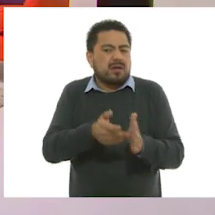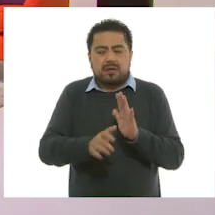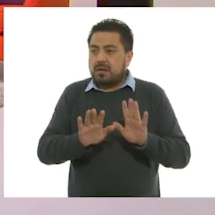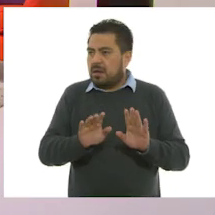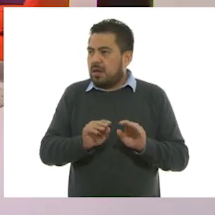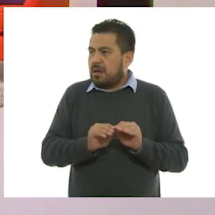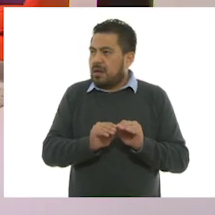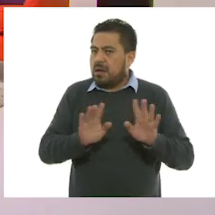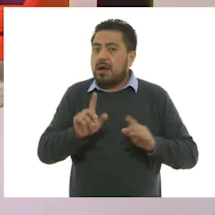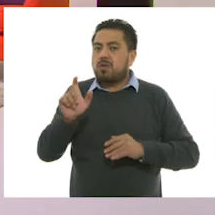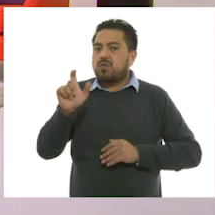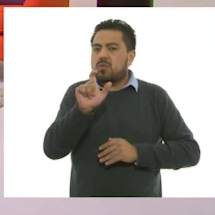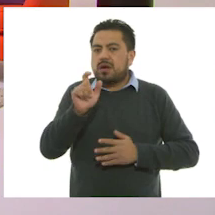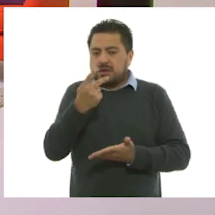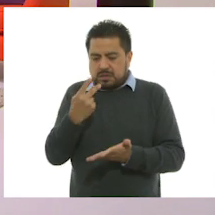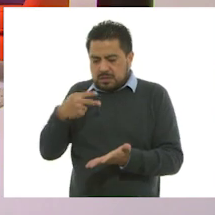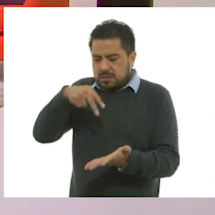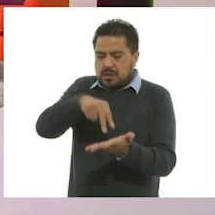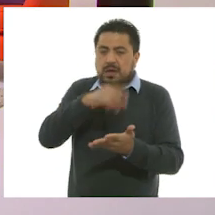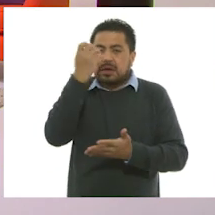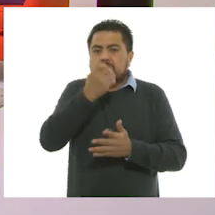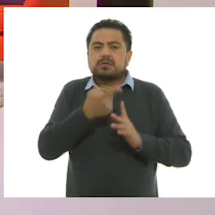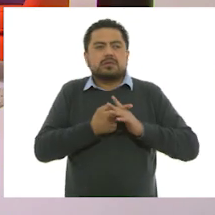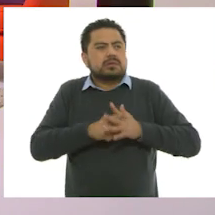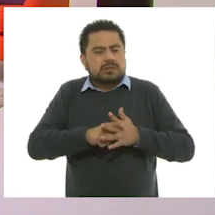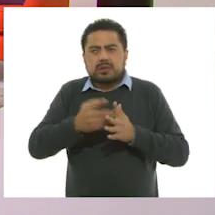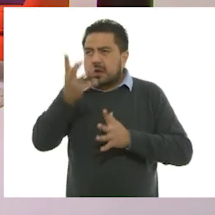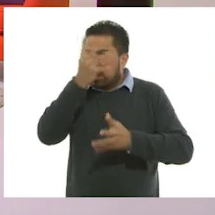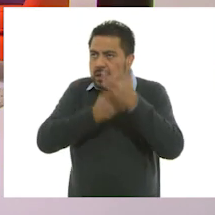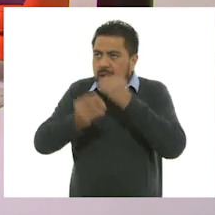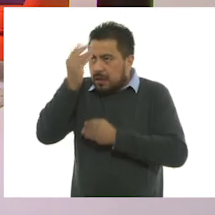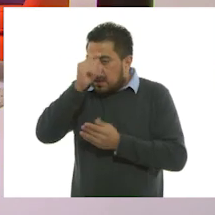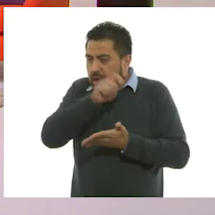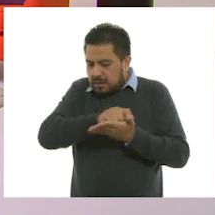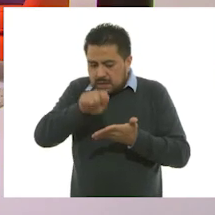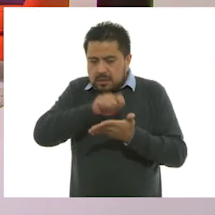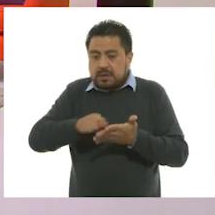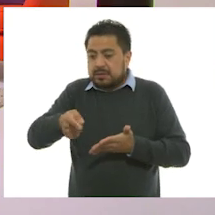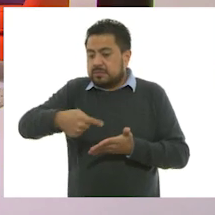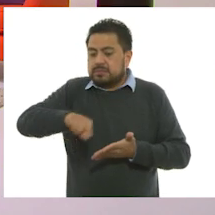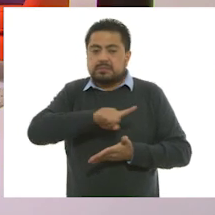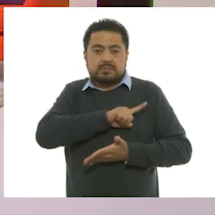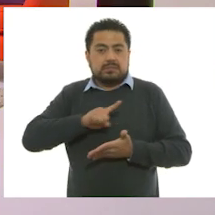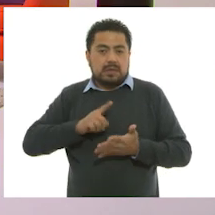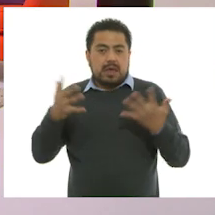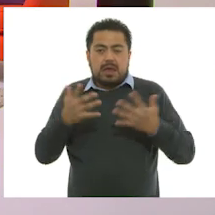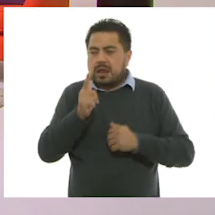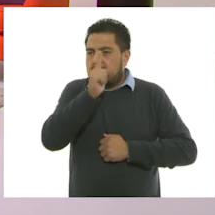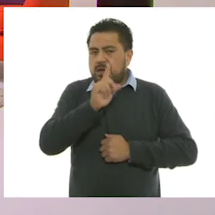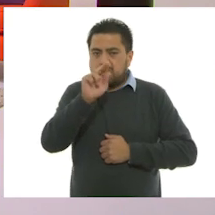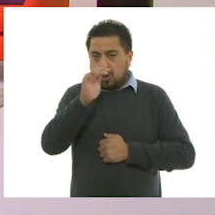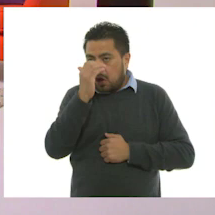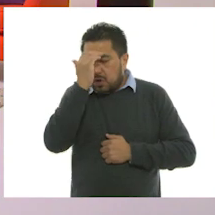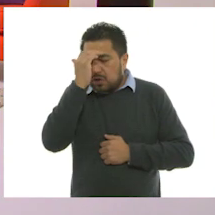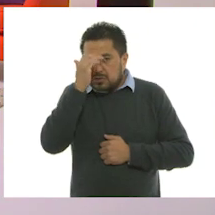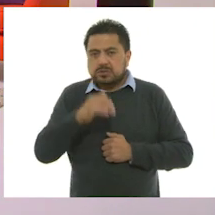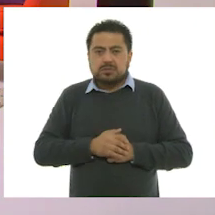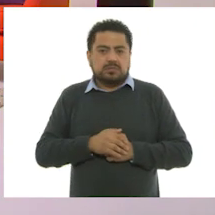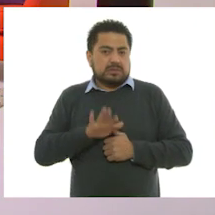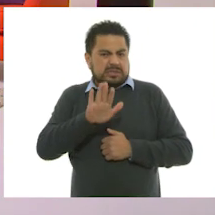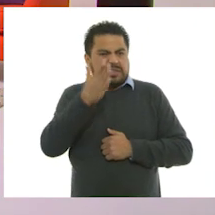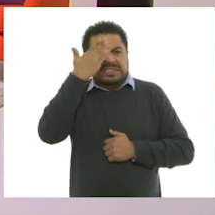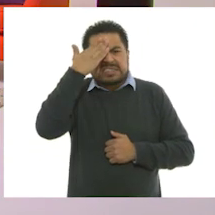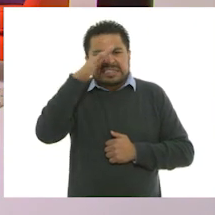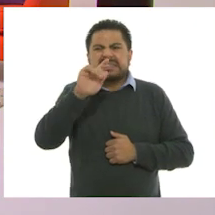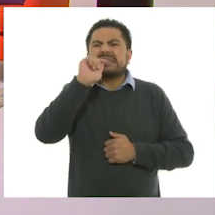entonces cuando llegan a la escuela y comienzan a aprender a escribir, lo tienen que hacer en una lengua que no conocen. Saben qué